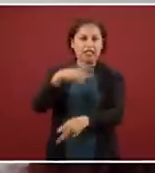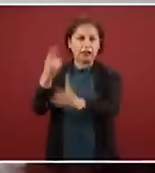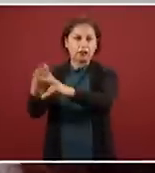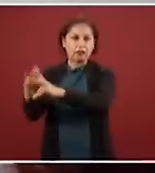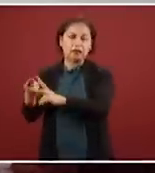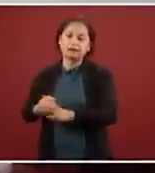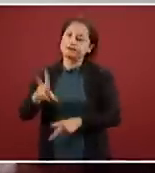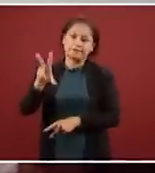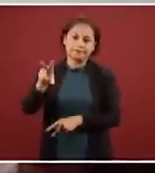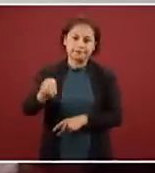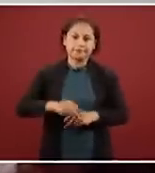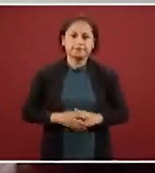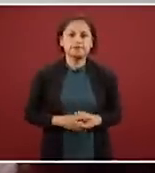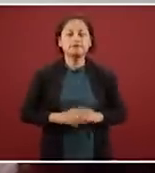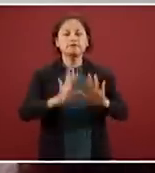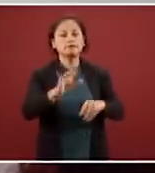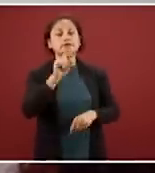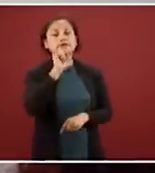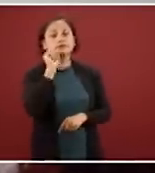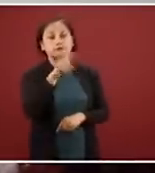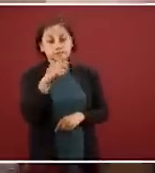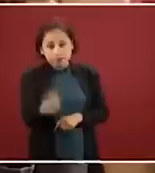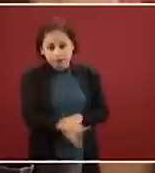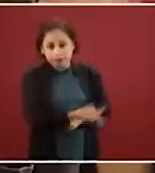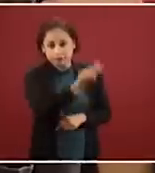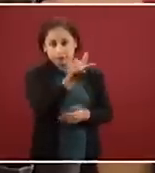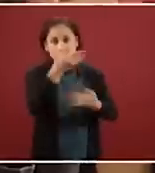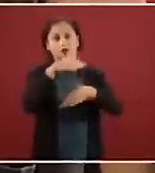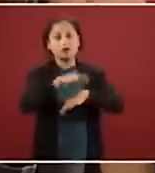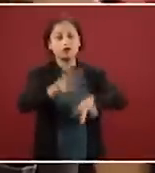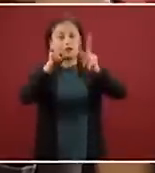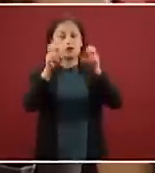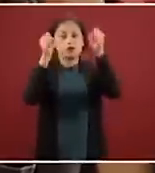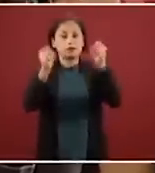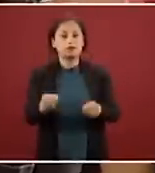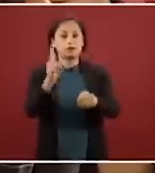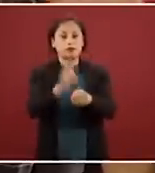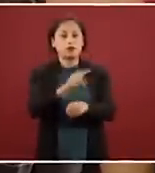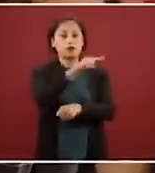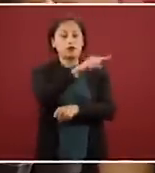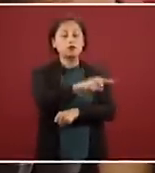Sí, presidente. También le preguntaría un poco, también vinculado al tema de la seguridad, en el mensaje que